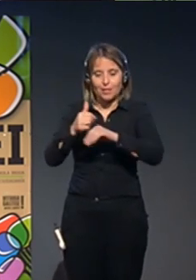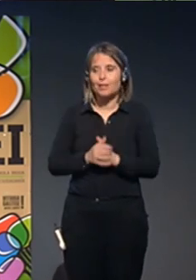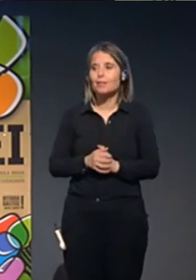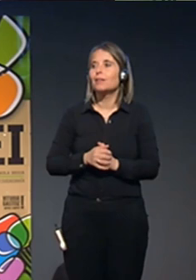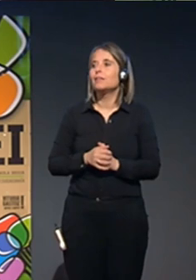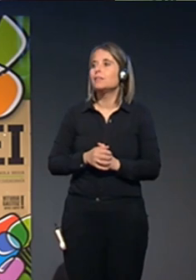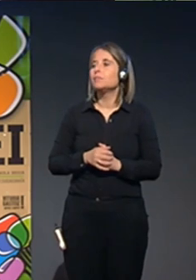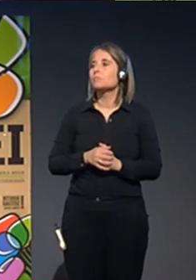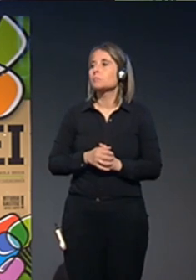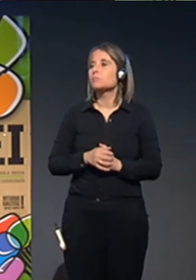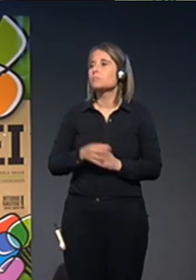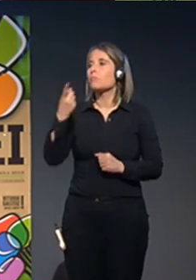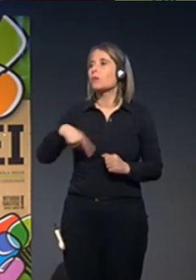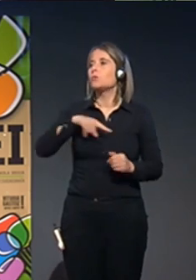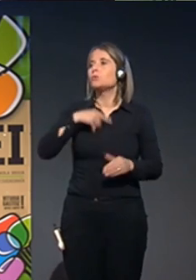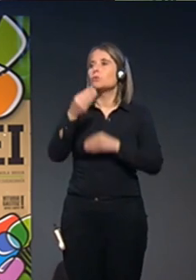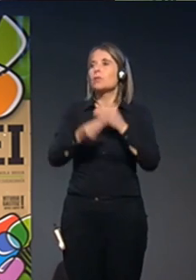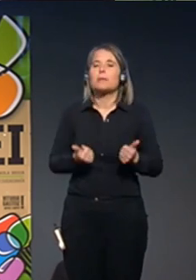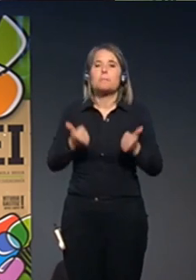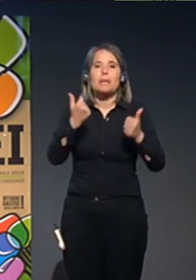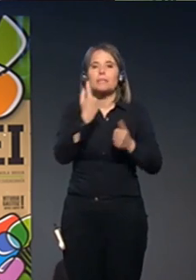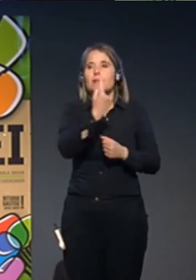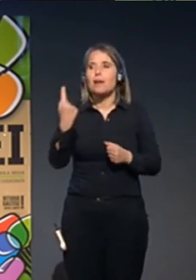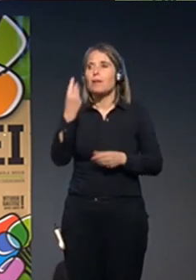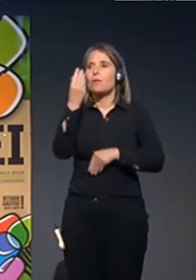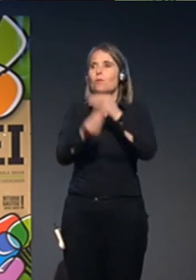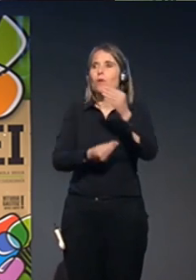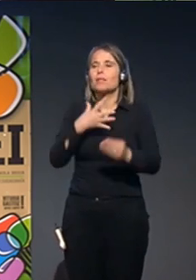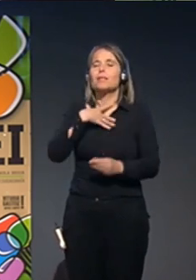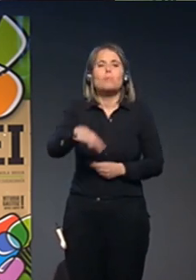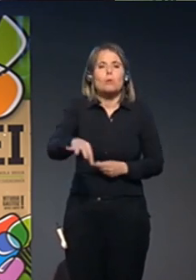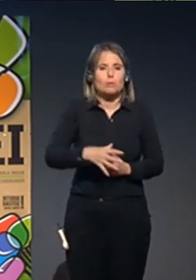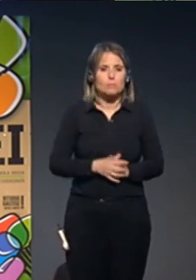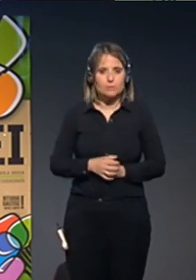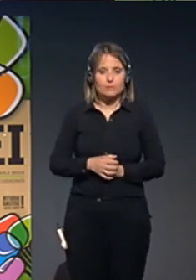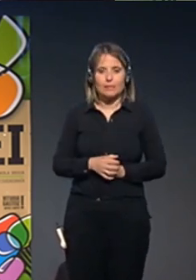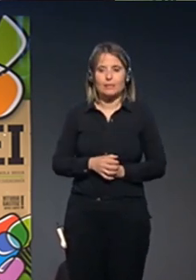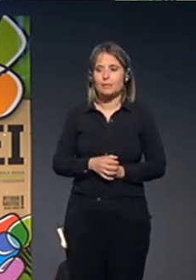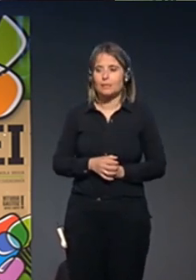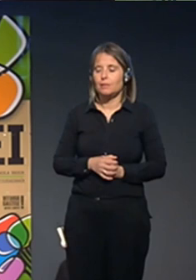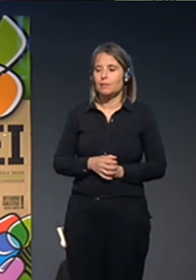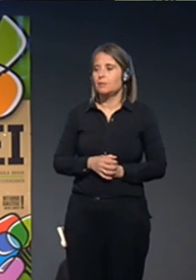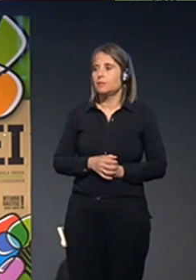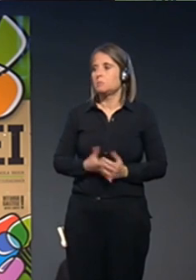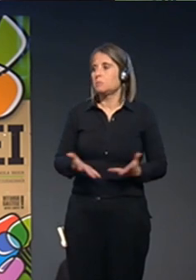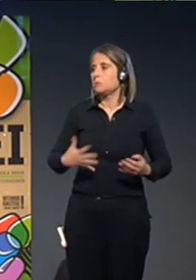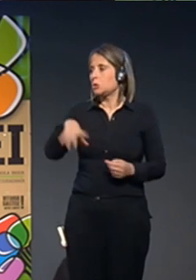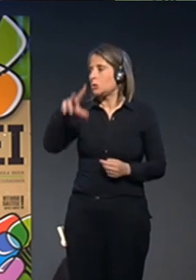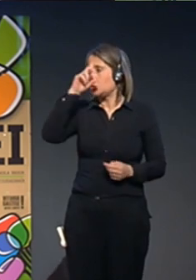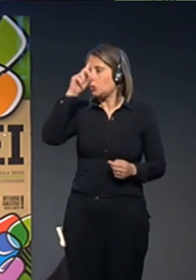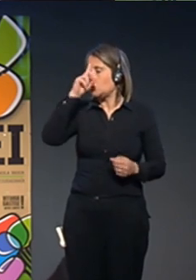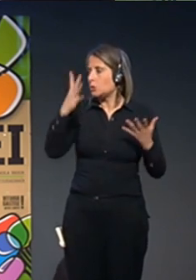em qué más podemos hacer o qué podemos hacer cada uno y cada una de nosotros pues no sé yo creo